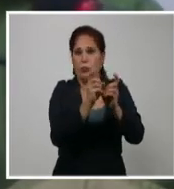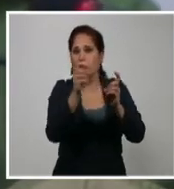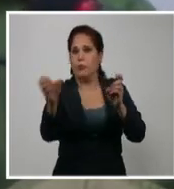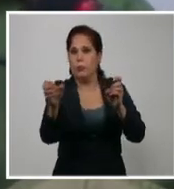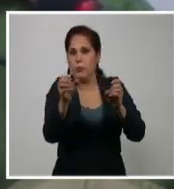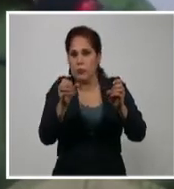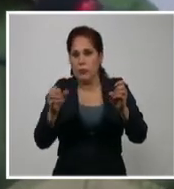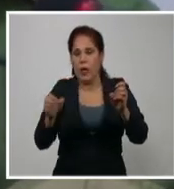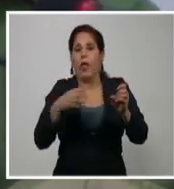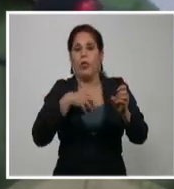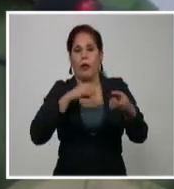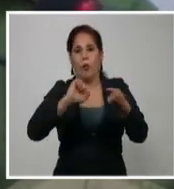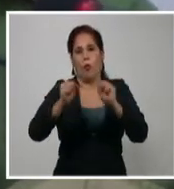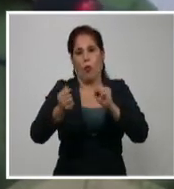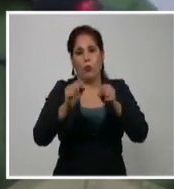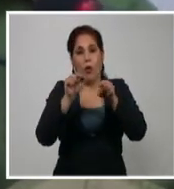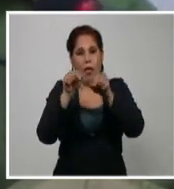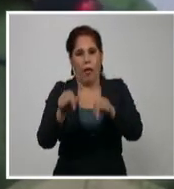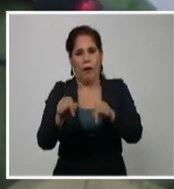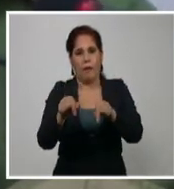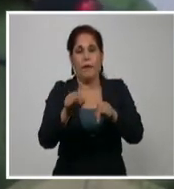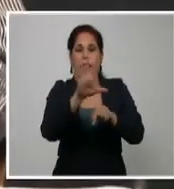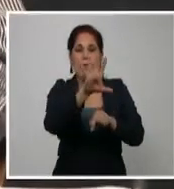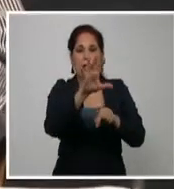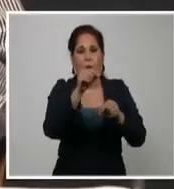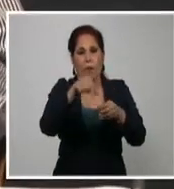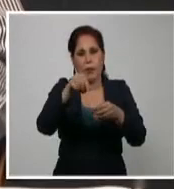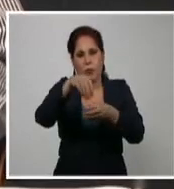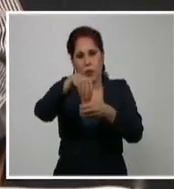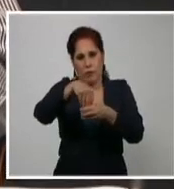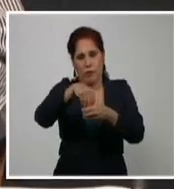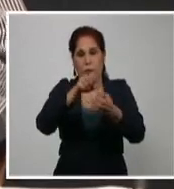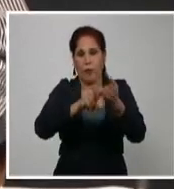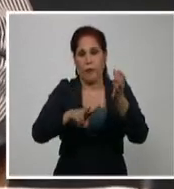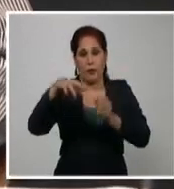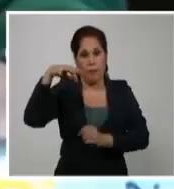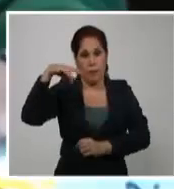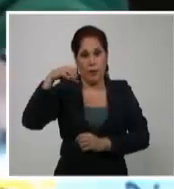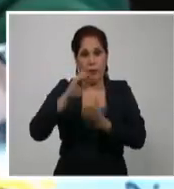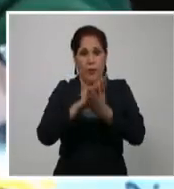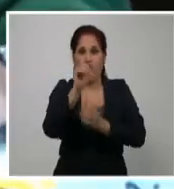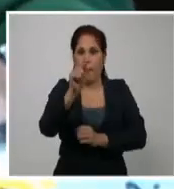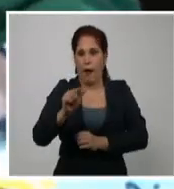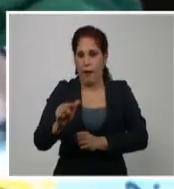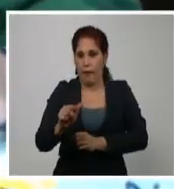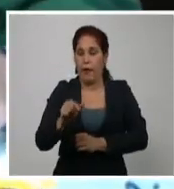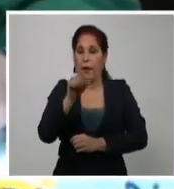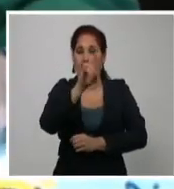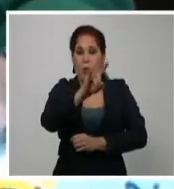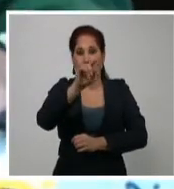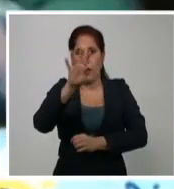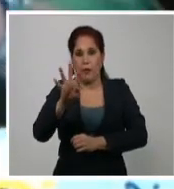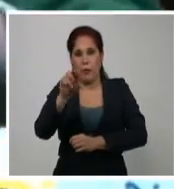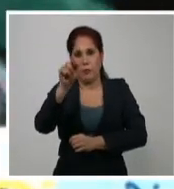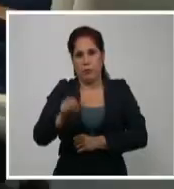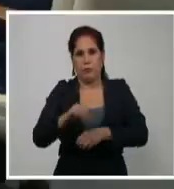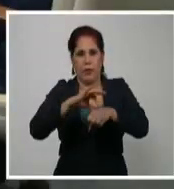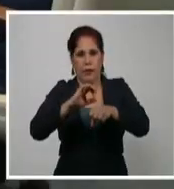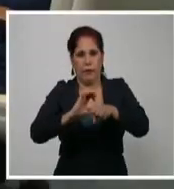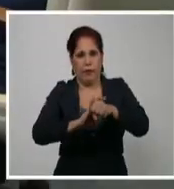que tienen controles de foco con más de 5 casos. Las provincias de Pinar del Río y Mayabeque diagnosticaron 94 casos cada una